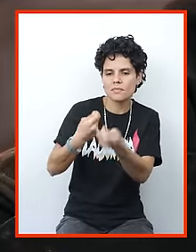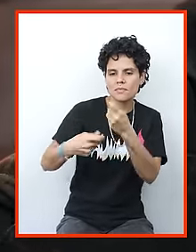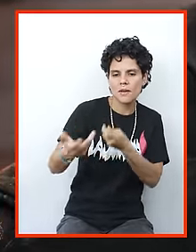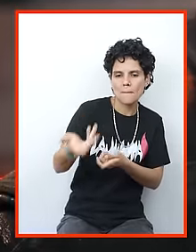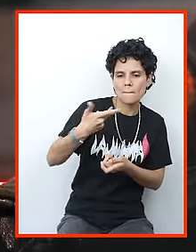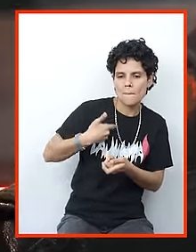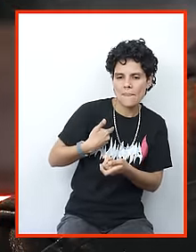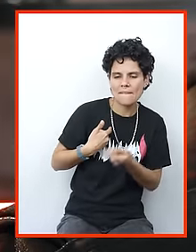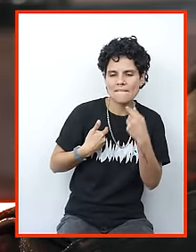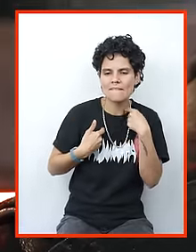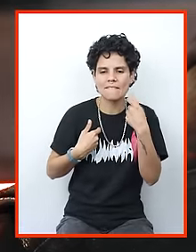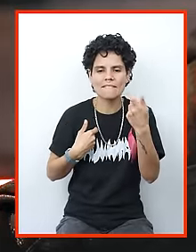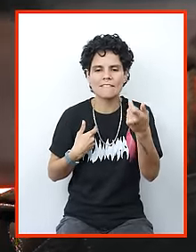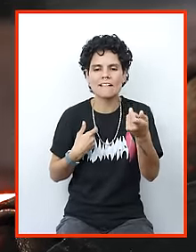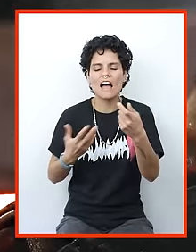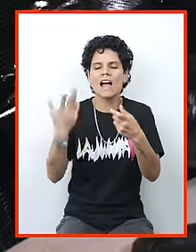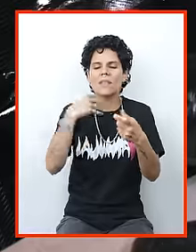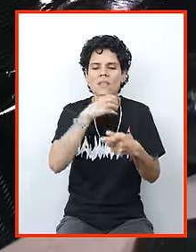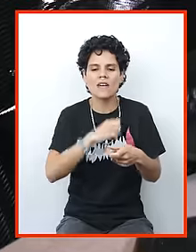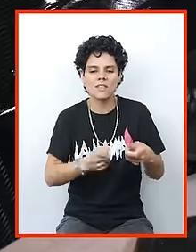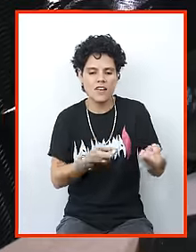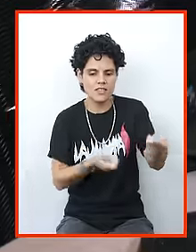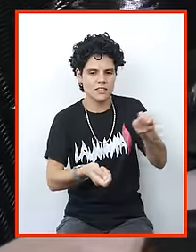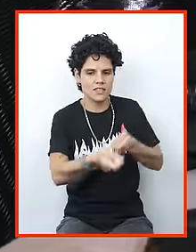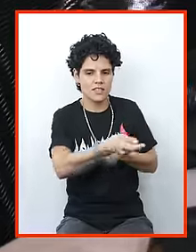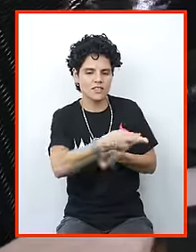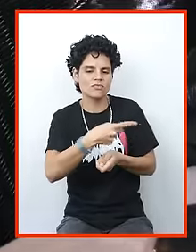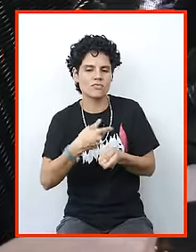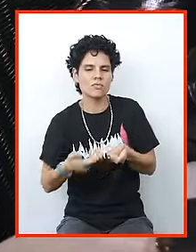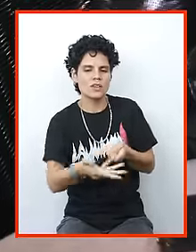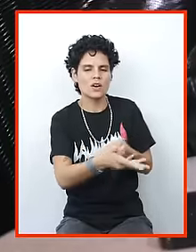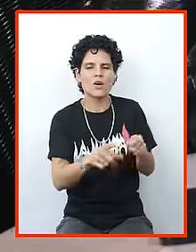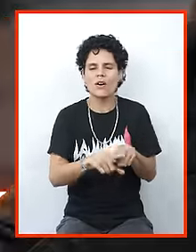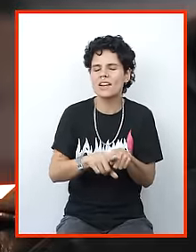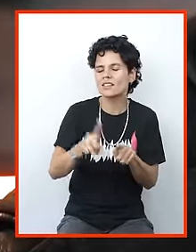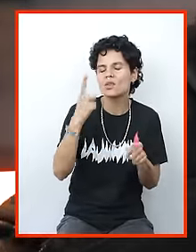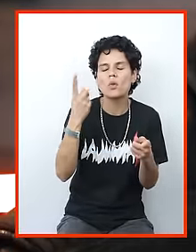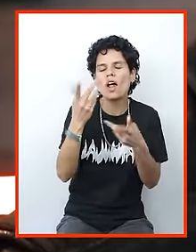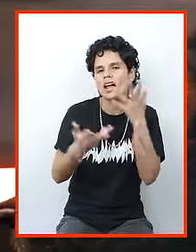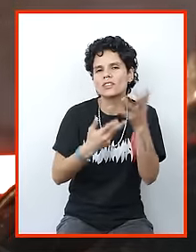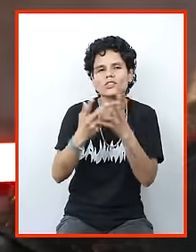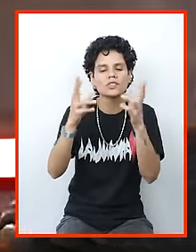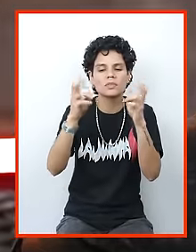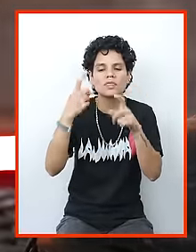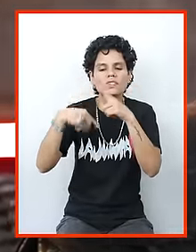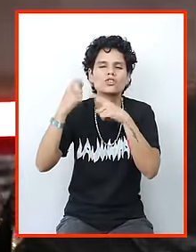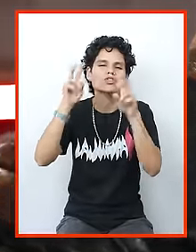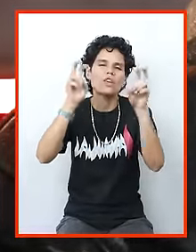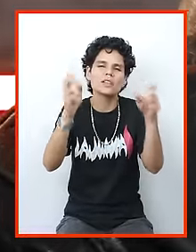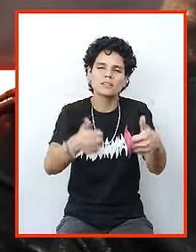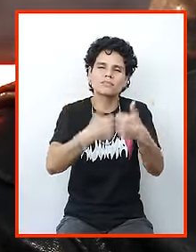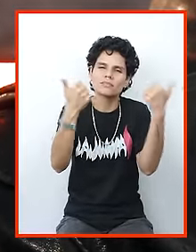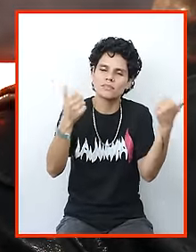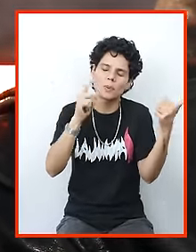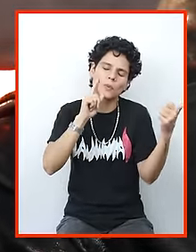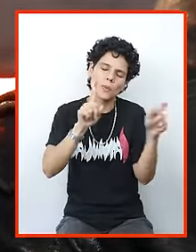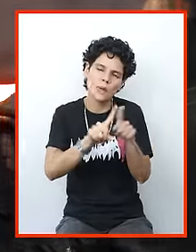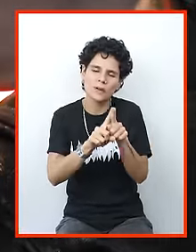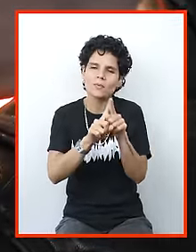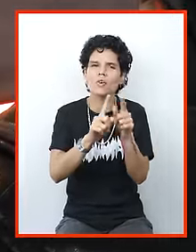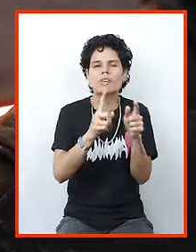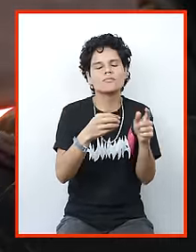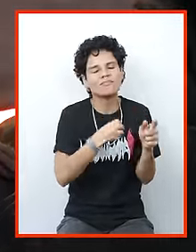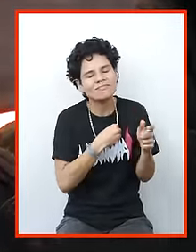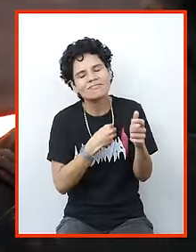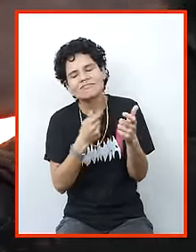más. Toma la figura de Tanjiro que me diste para Navidad. El tema como que lo hicimos con el This Beat, que era como medio tragicómico, por así decirlo, que es como una ruptura, como pasa